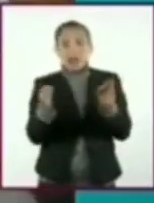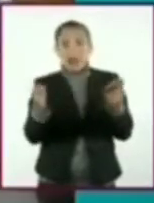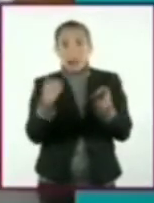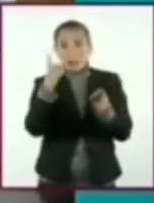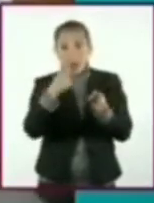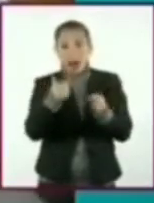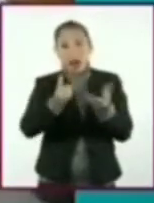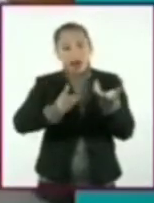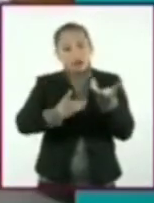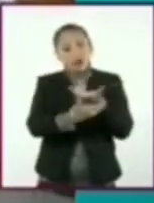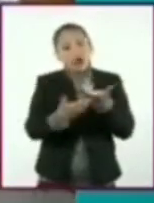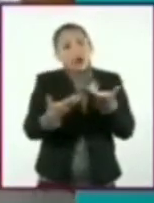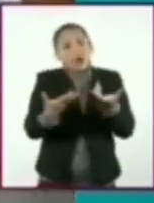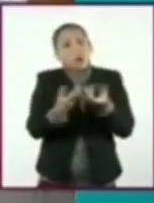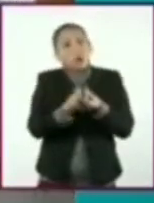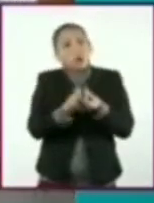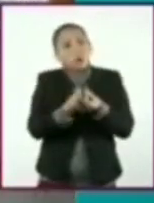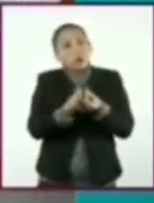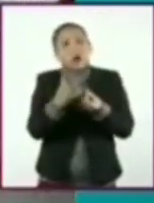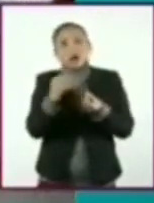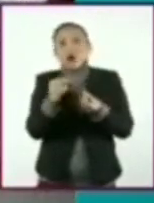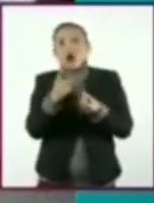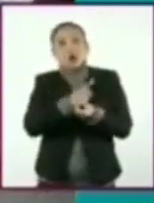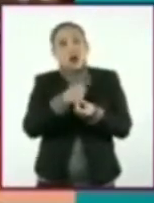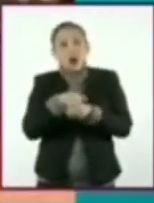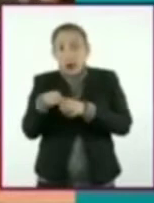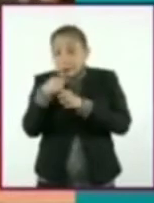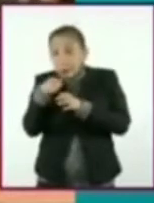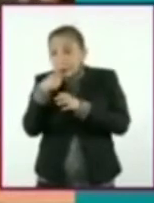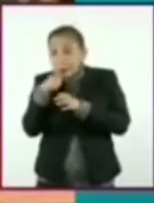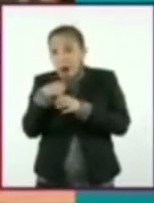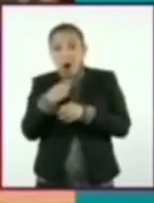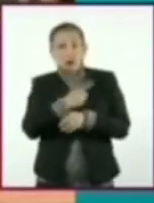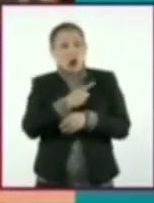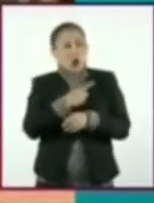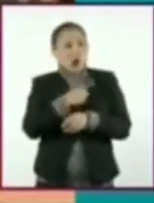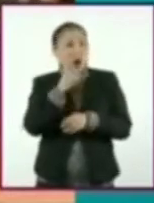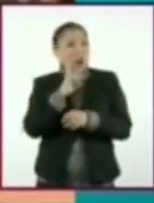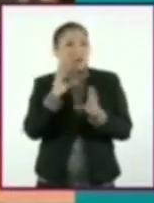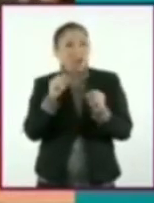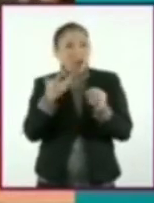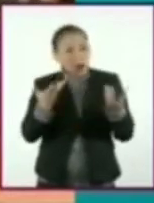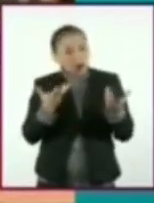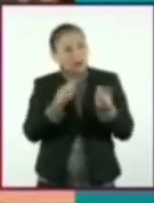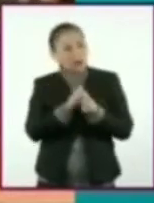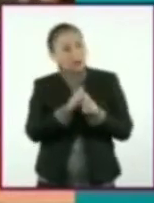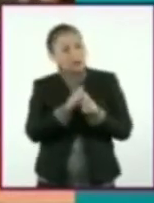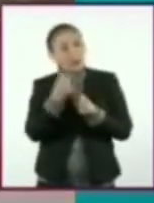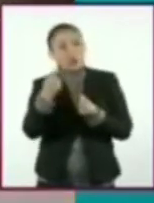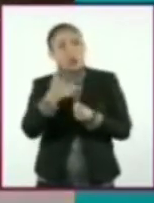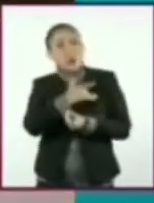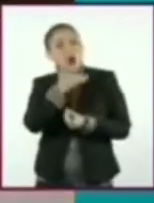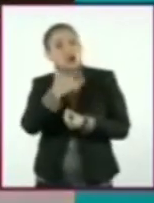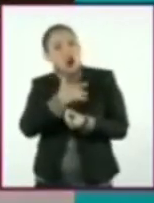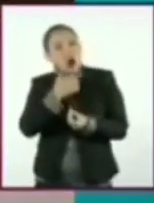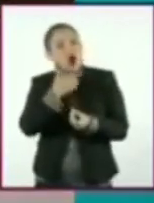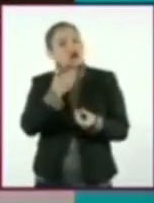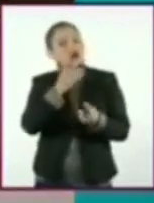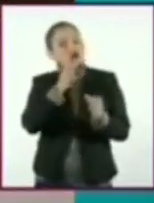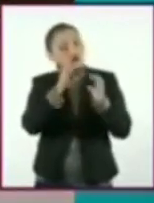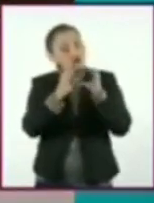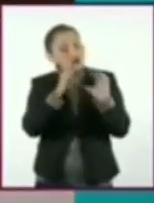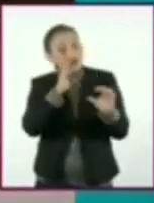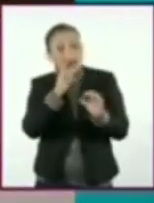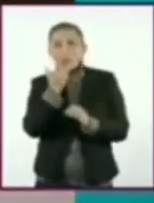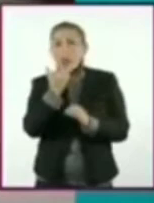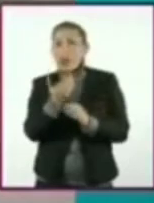para compartir. No te quedes solo, no te quedes sola. Comparte tus emociones.